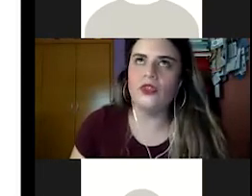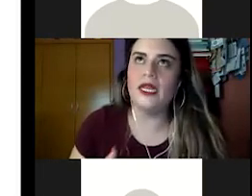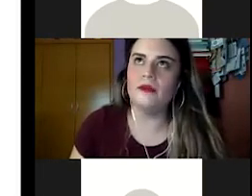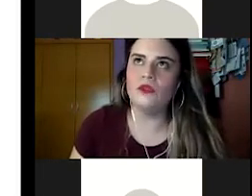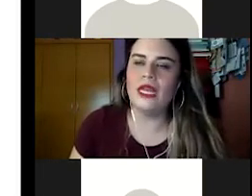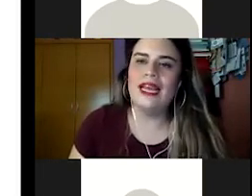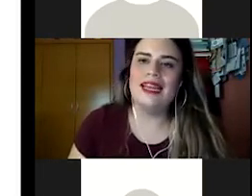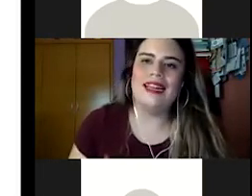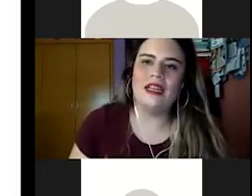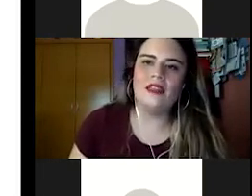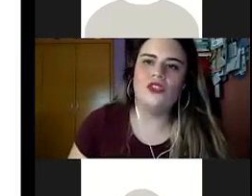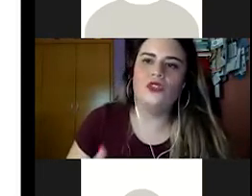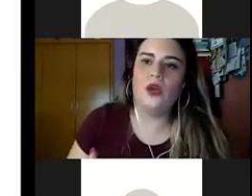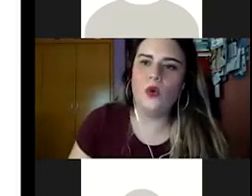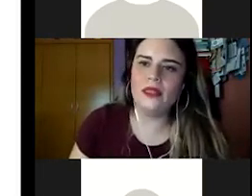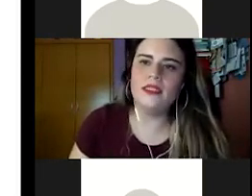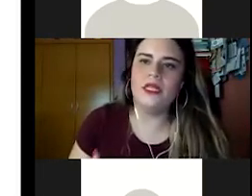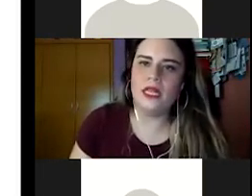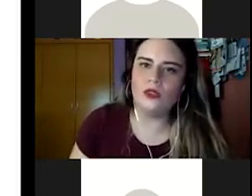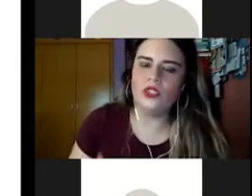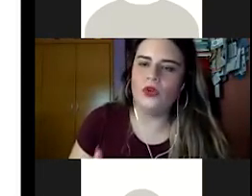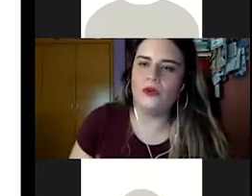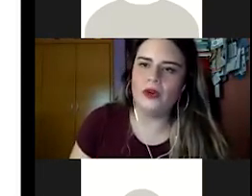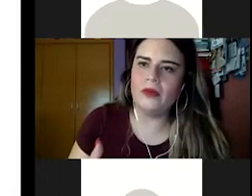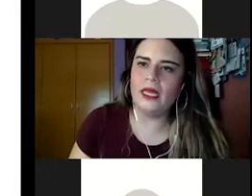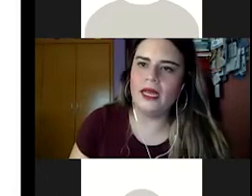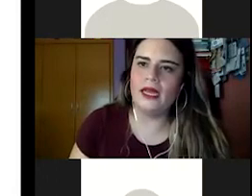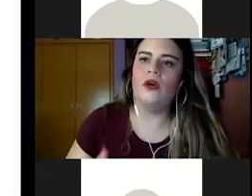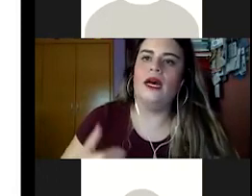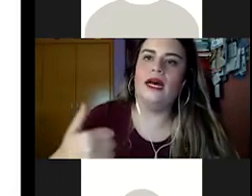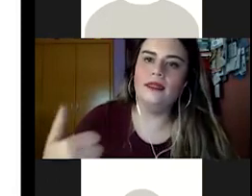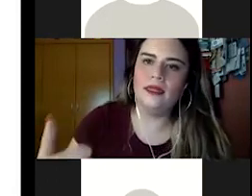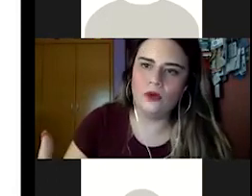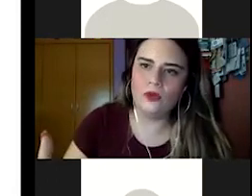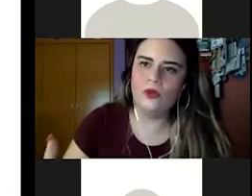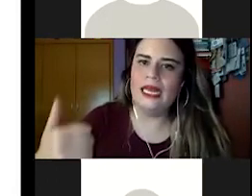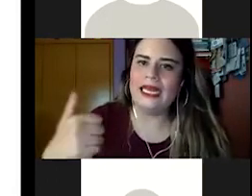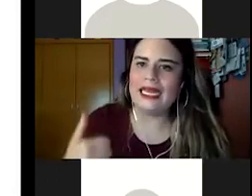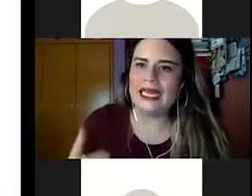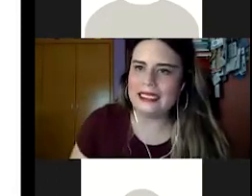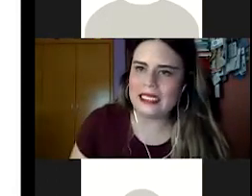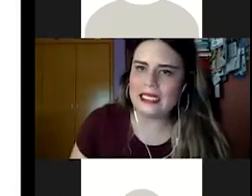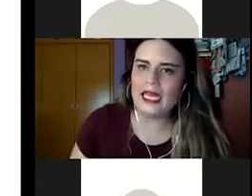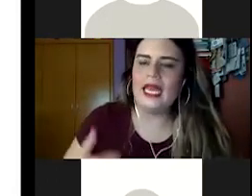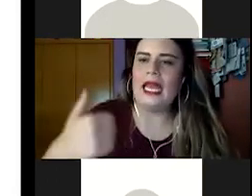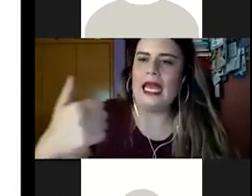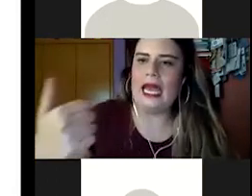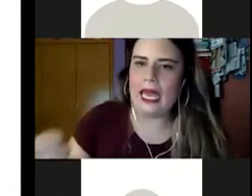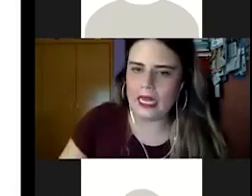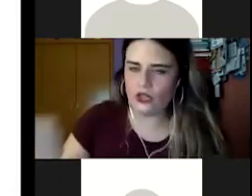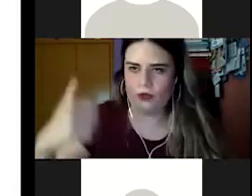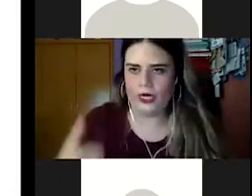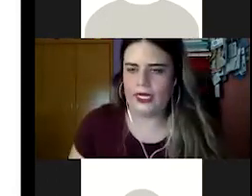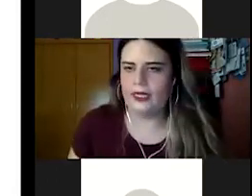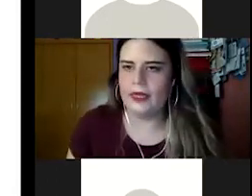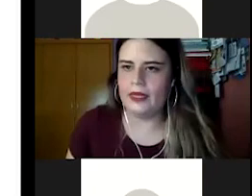son, digamos, la rendición de cuentas y de datos del gobierno mexicano ante la ONU que les dice que han